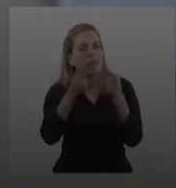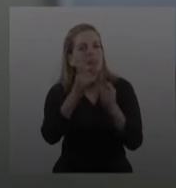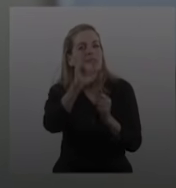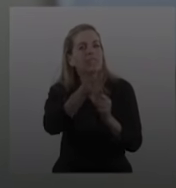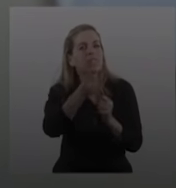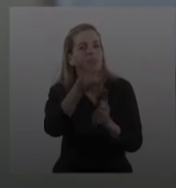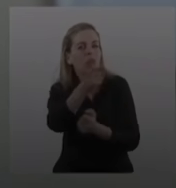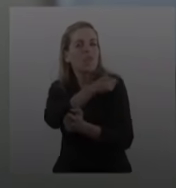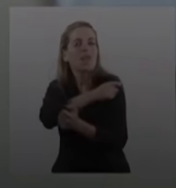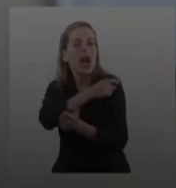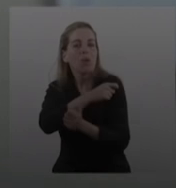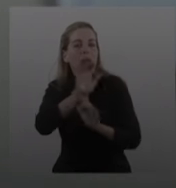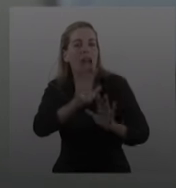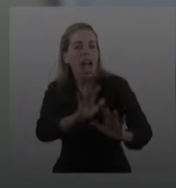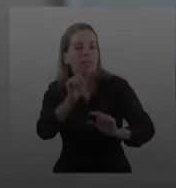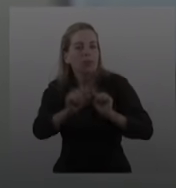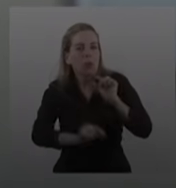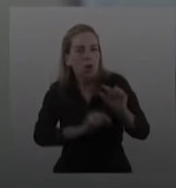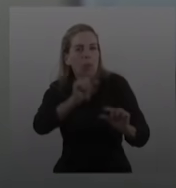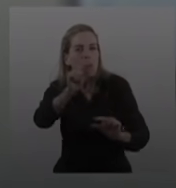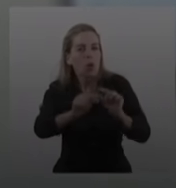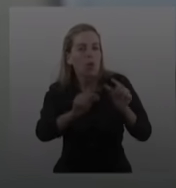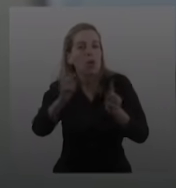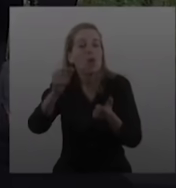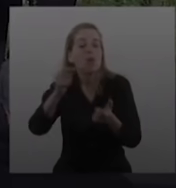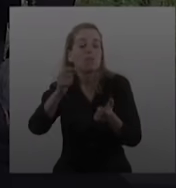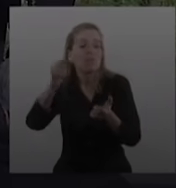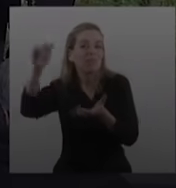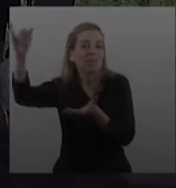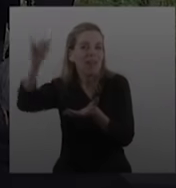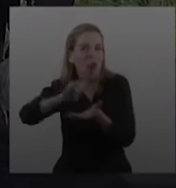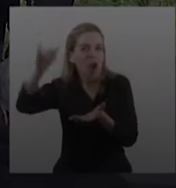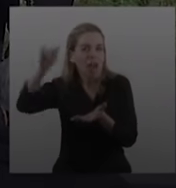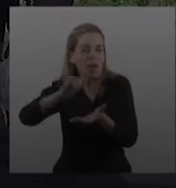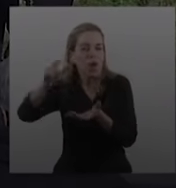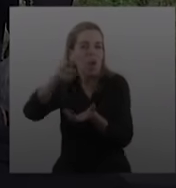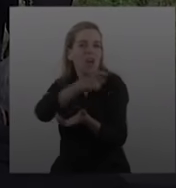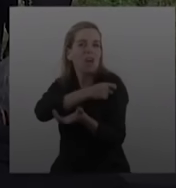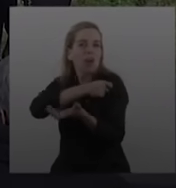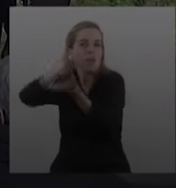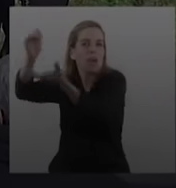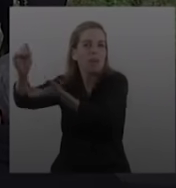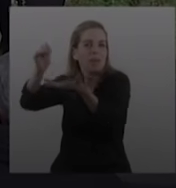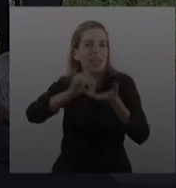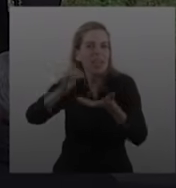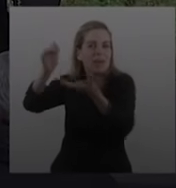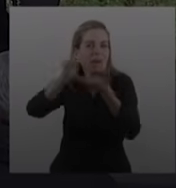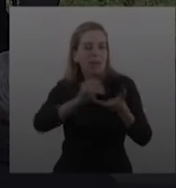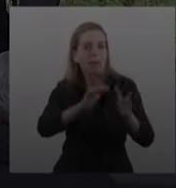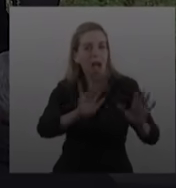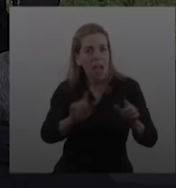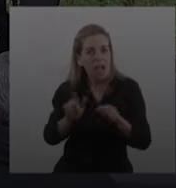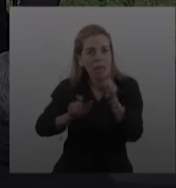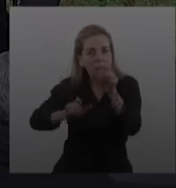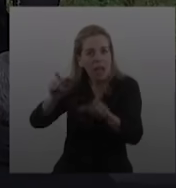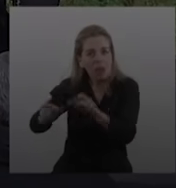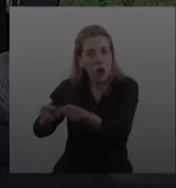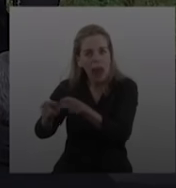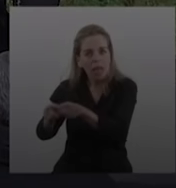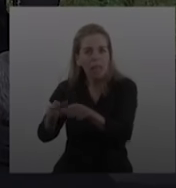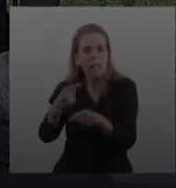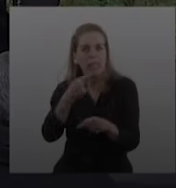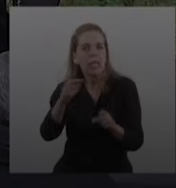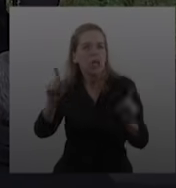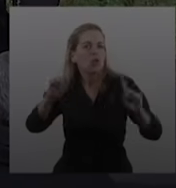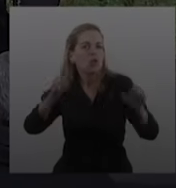Y poco a poco las vacunas llegaron. Y cuando empezaron a llegar, las vacunas se enfermaban, las vacunas eran veneno. Y decían que no